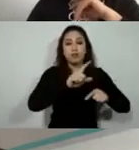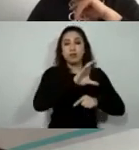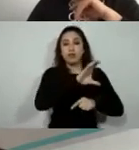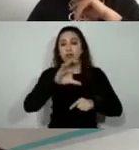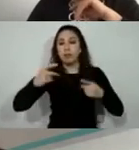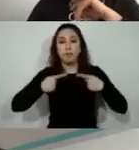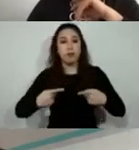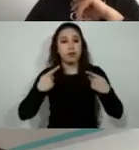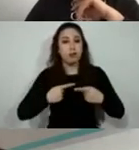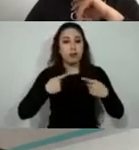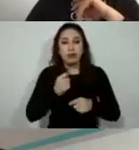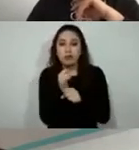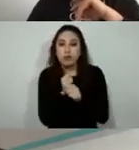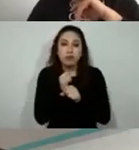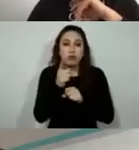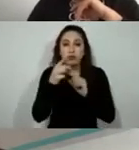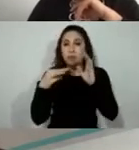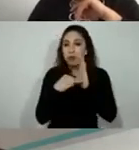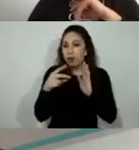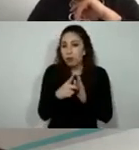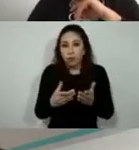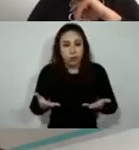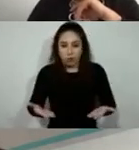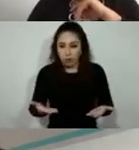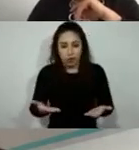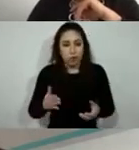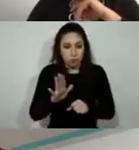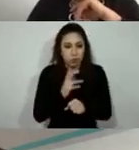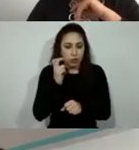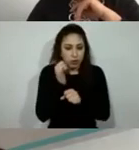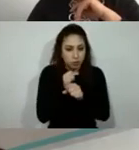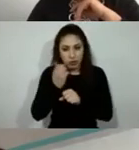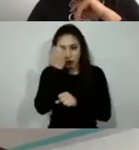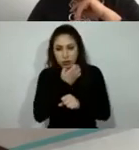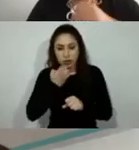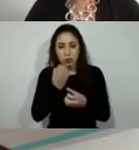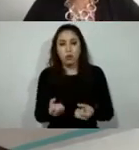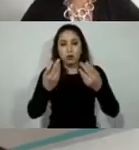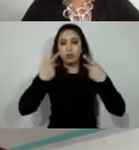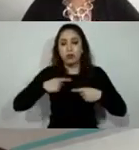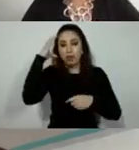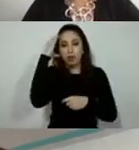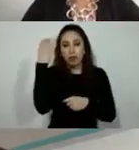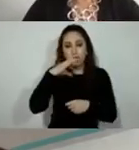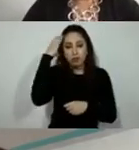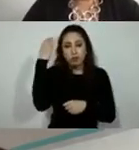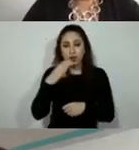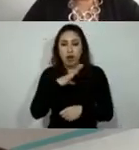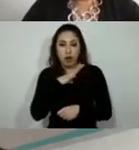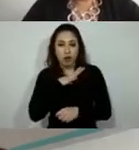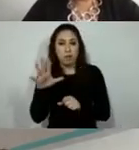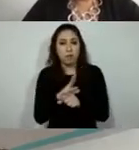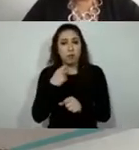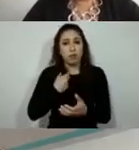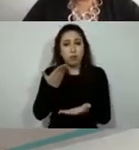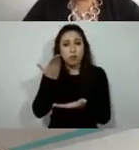manera científica la manera como se analizan los delitos. Entonces, yo pediría que si